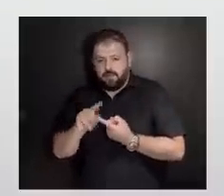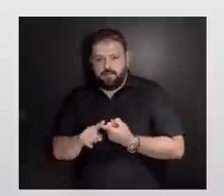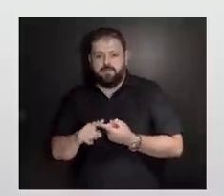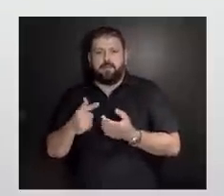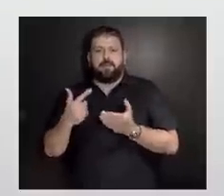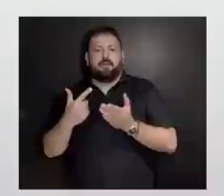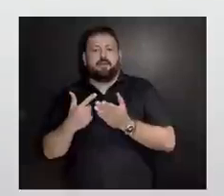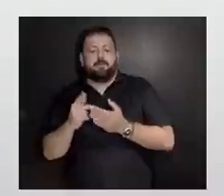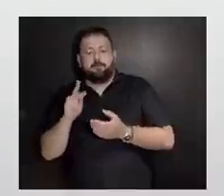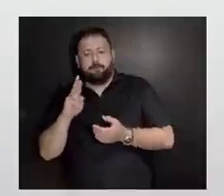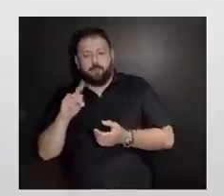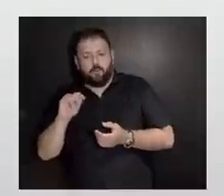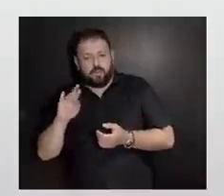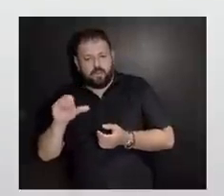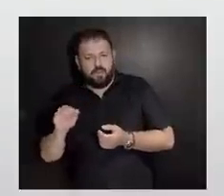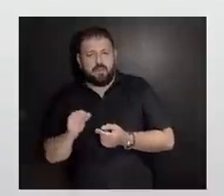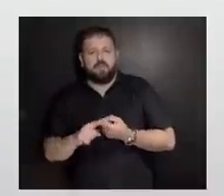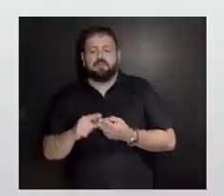las proteínas,